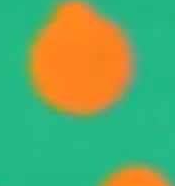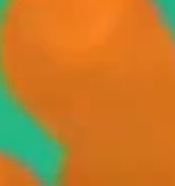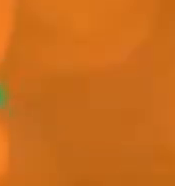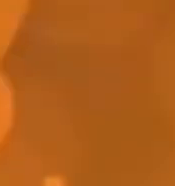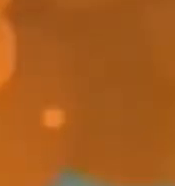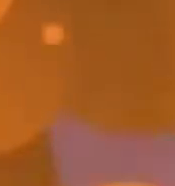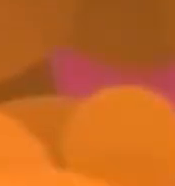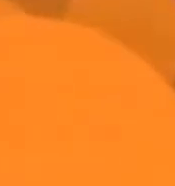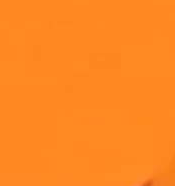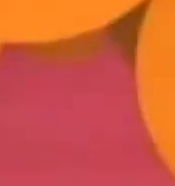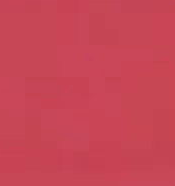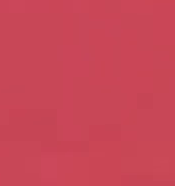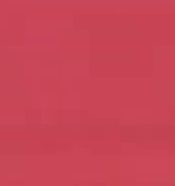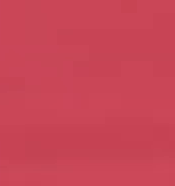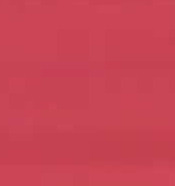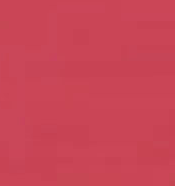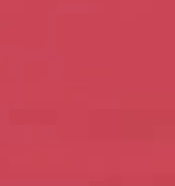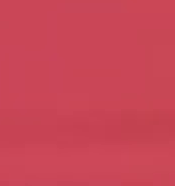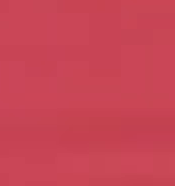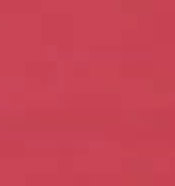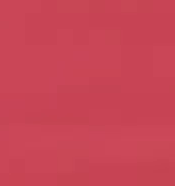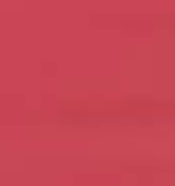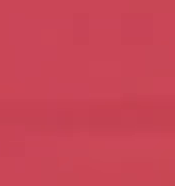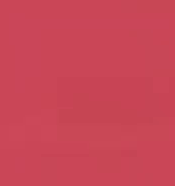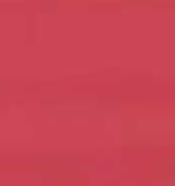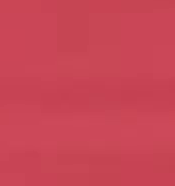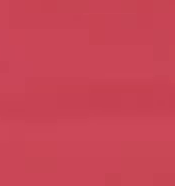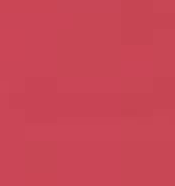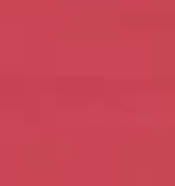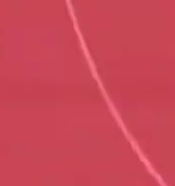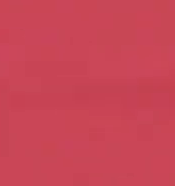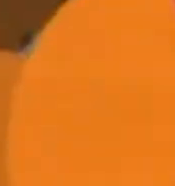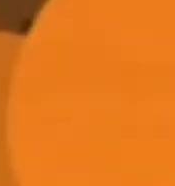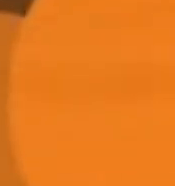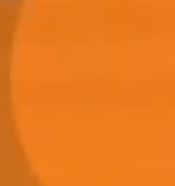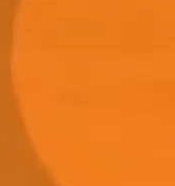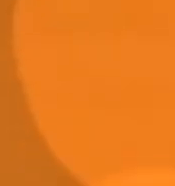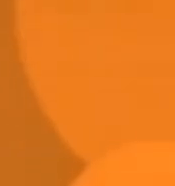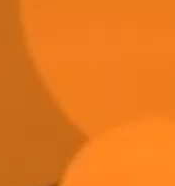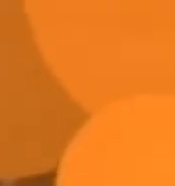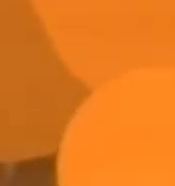Estás viendo las noticias.